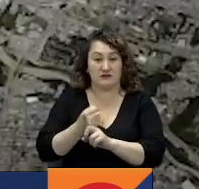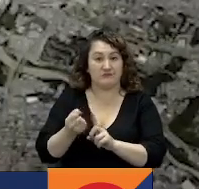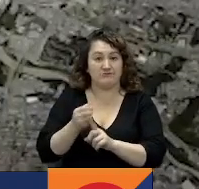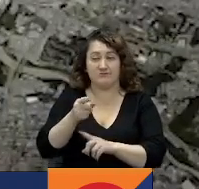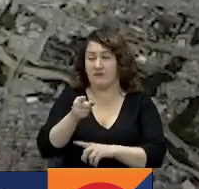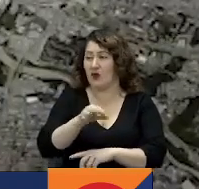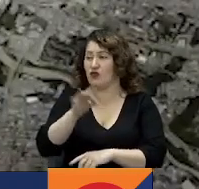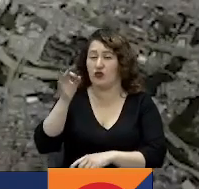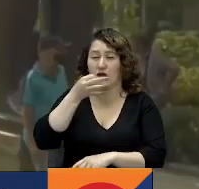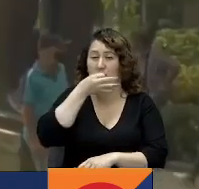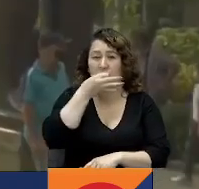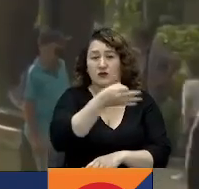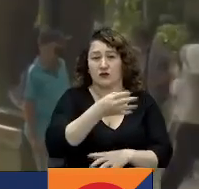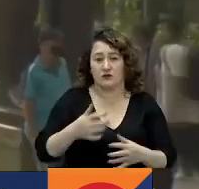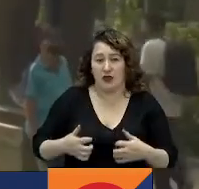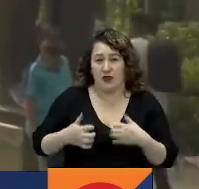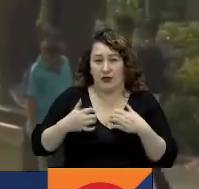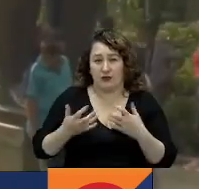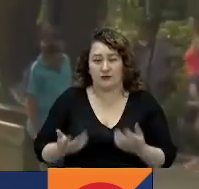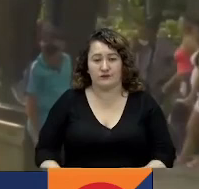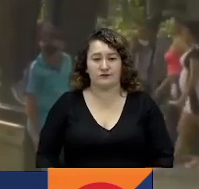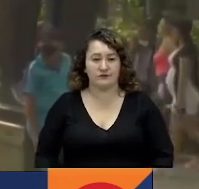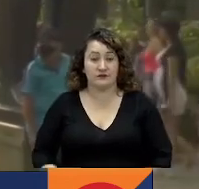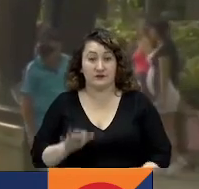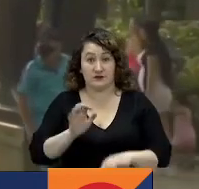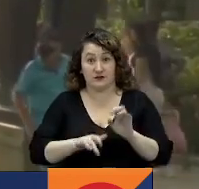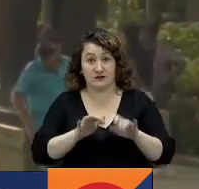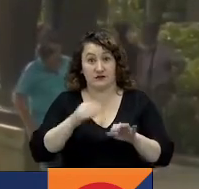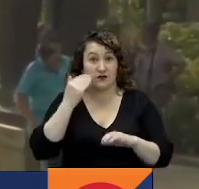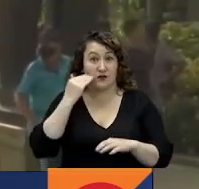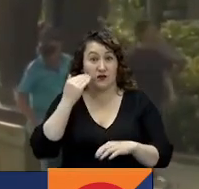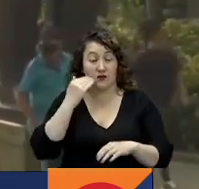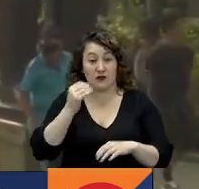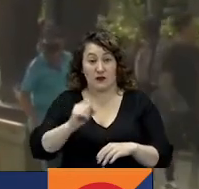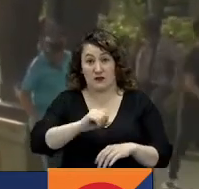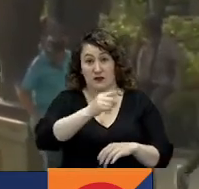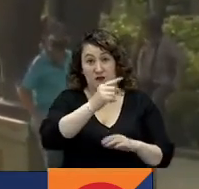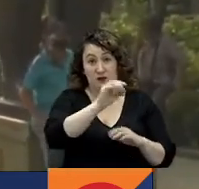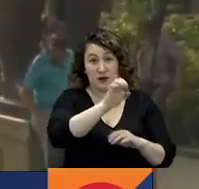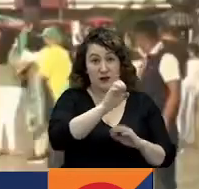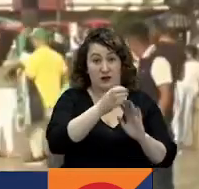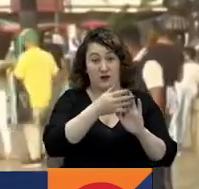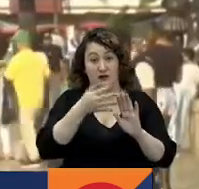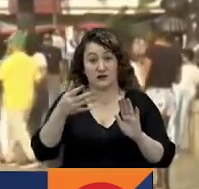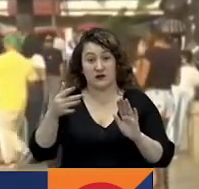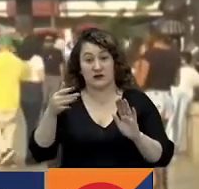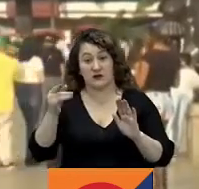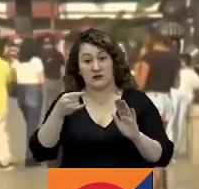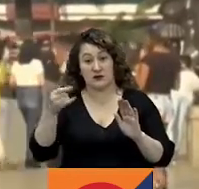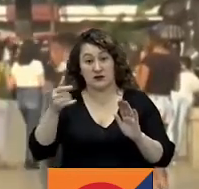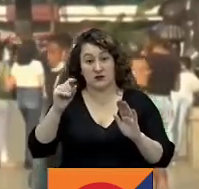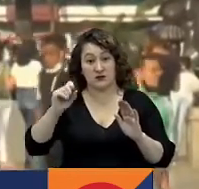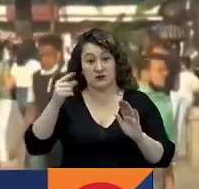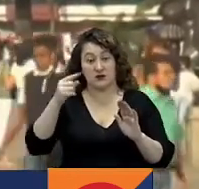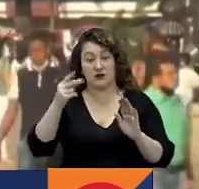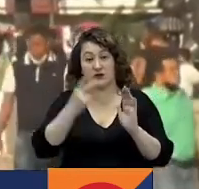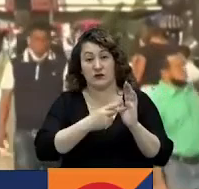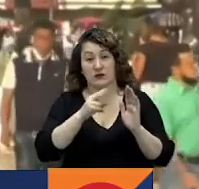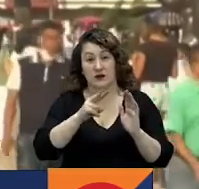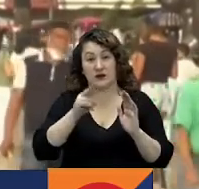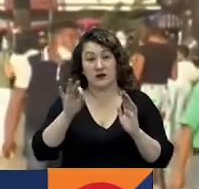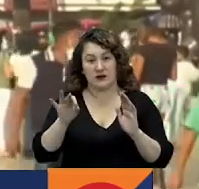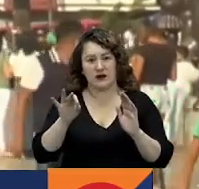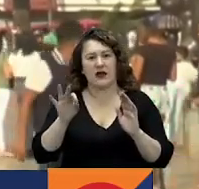los hechos por el temor que le tenía. Según la Secretaría de la Mujer, entre el 1 de enero y el 1 de marzo del 2023, 17 mujeres han